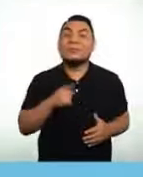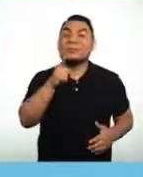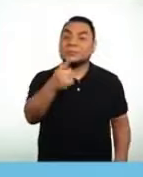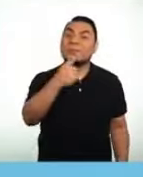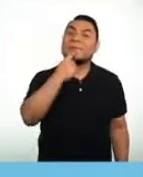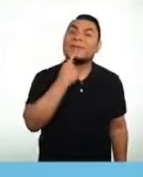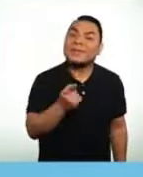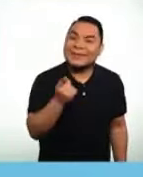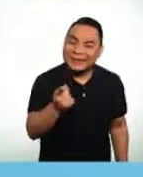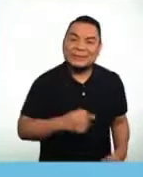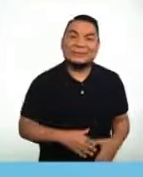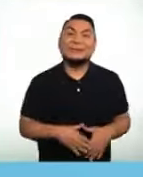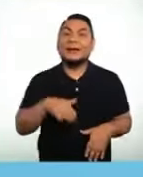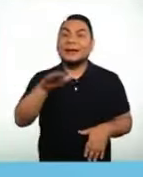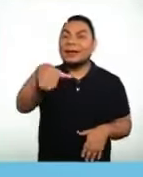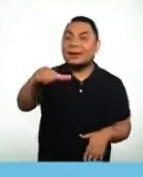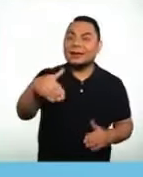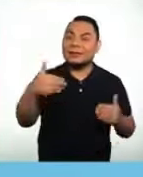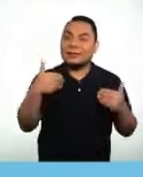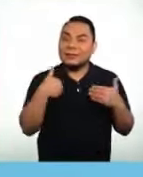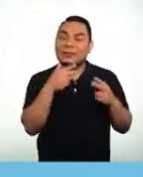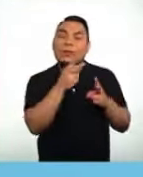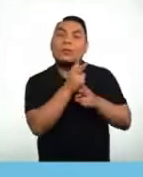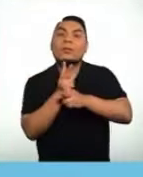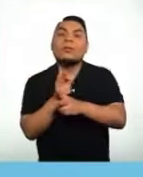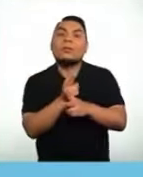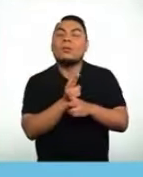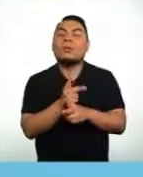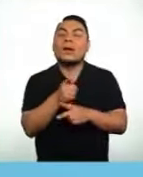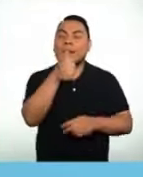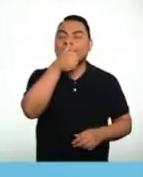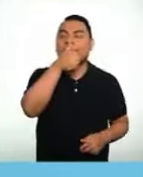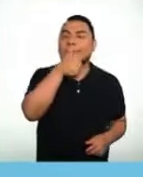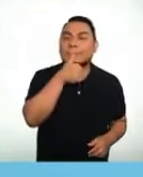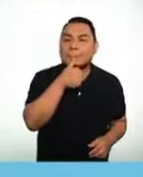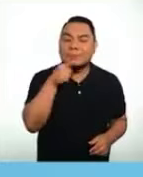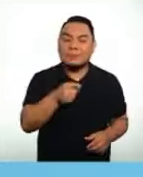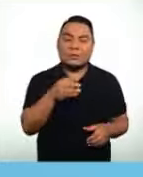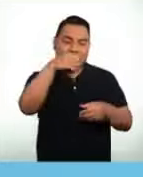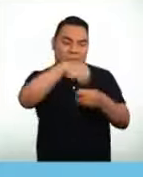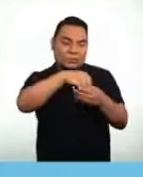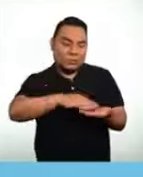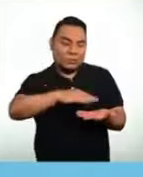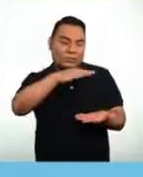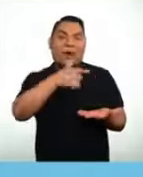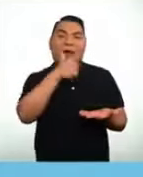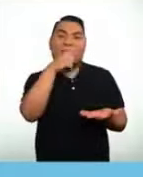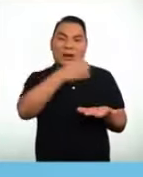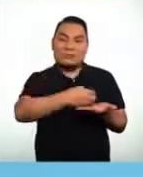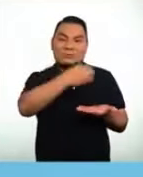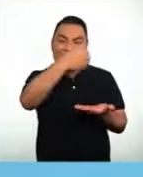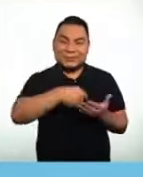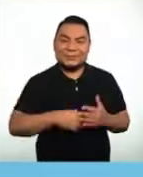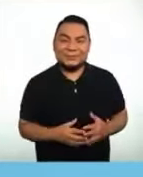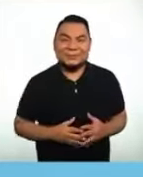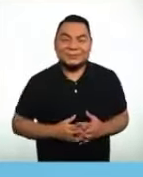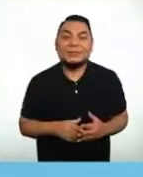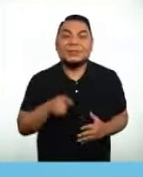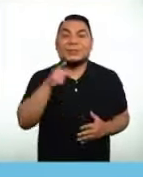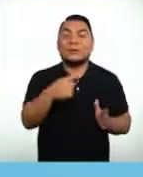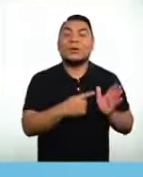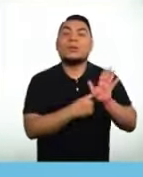semillas. Díganle, tenemos que tener cuidado y ser pacientes para llenar nuestras